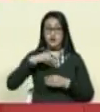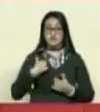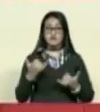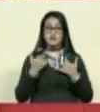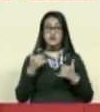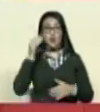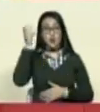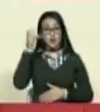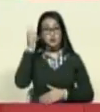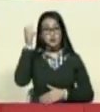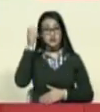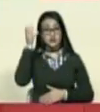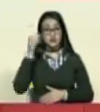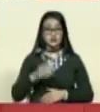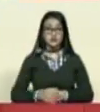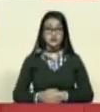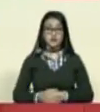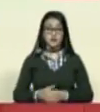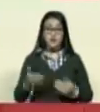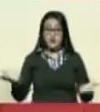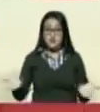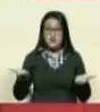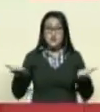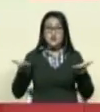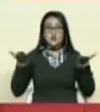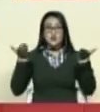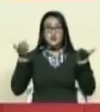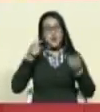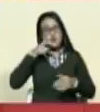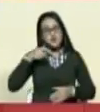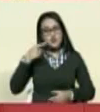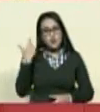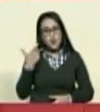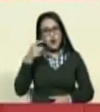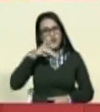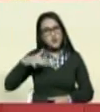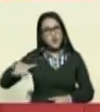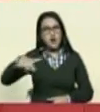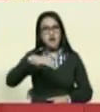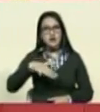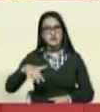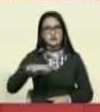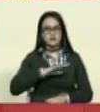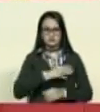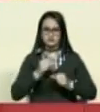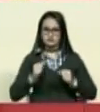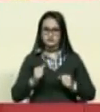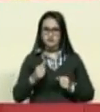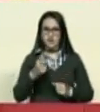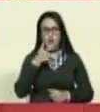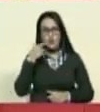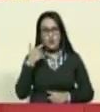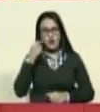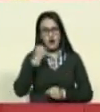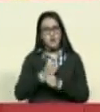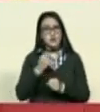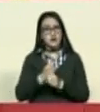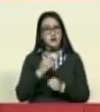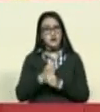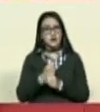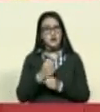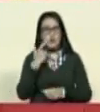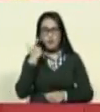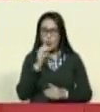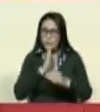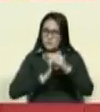conciencia, se eleva. Buscar al pueblo, y le digo a la Fuerza Armada lo mismo, busca al obrero en la fábrica,